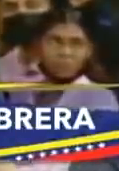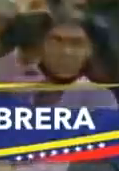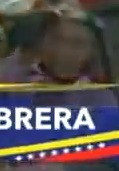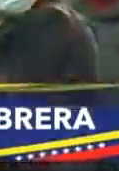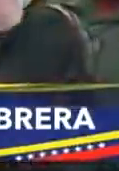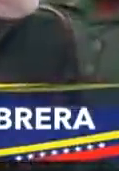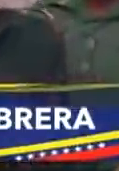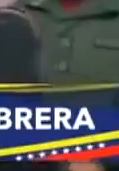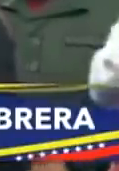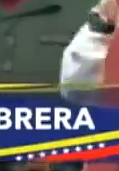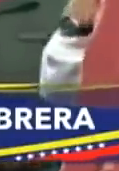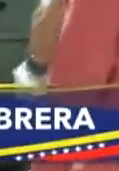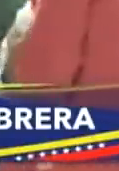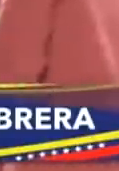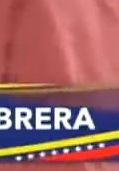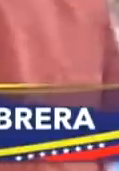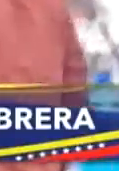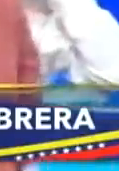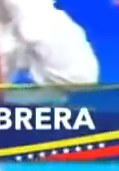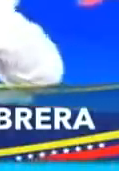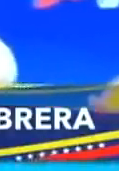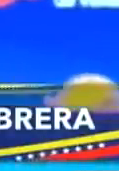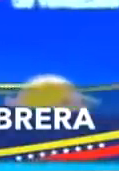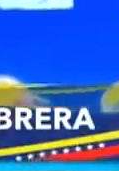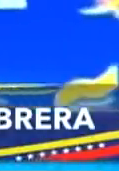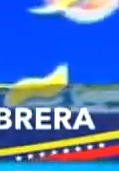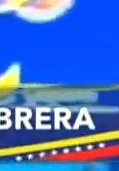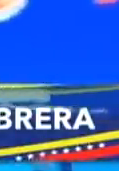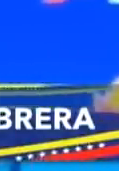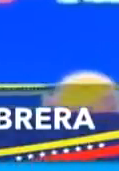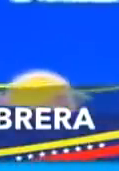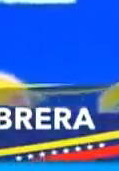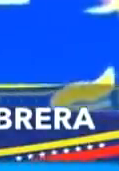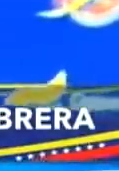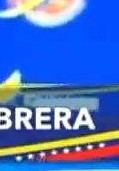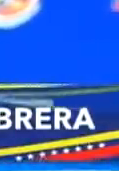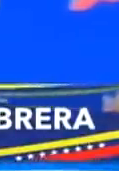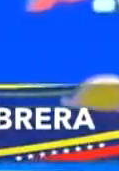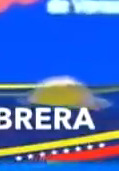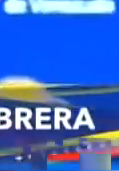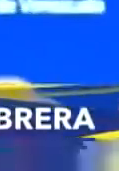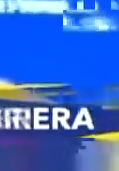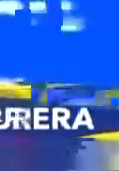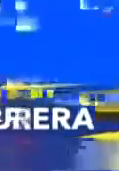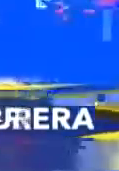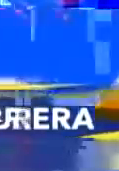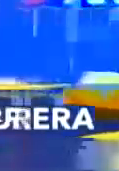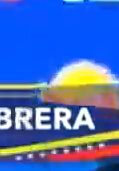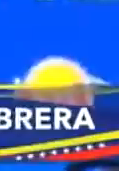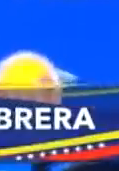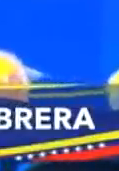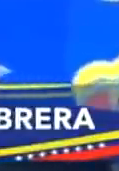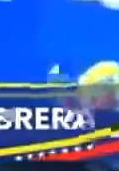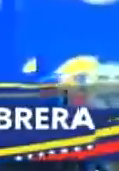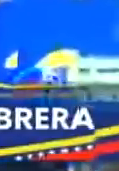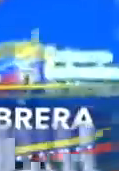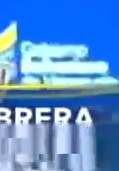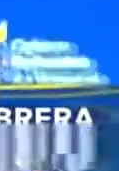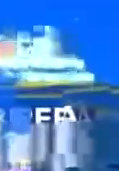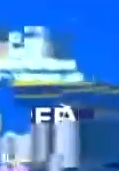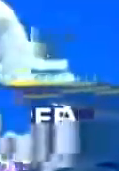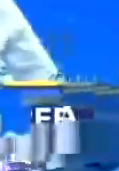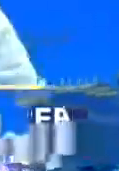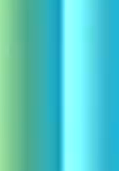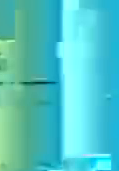todos los bonos que actualmente se entregan a los trabajadores venezolanos a través de sistemas pacientes